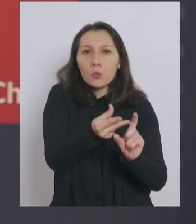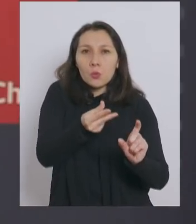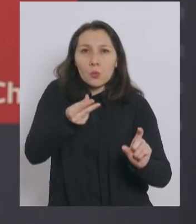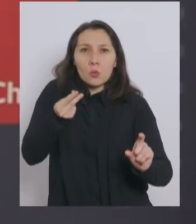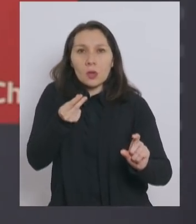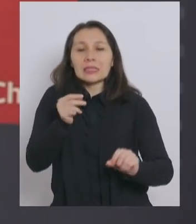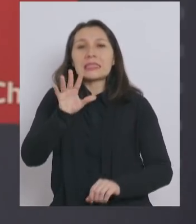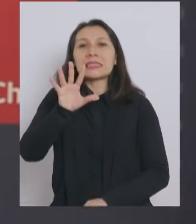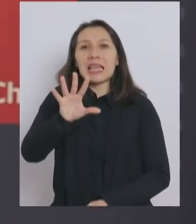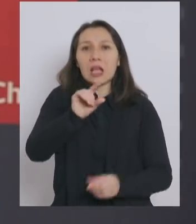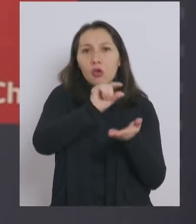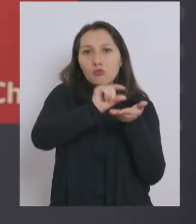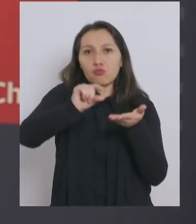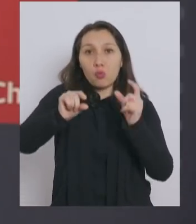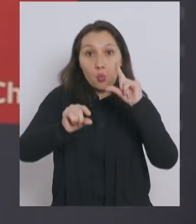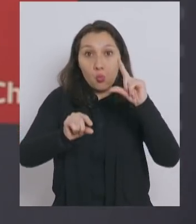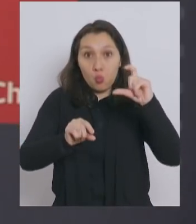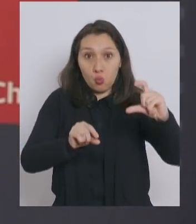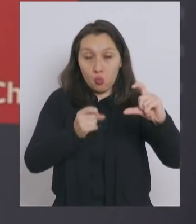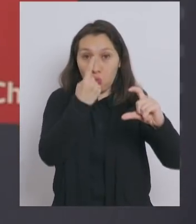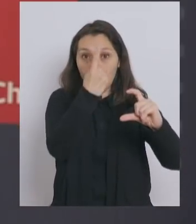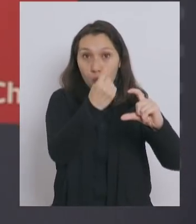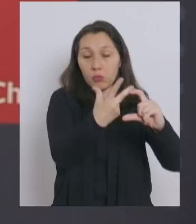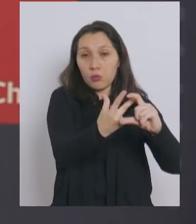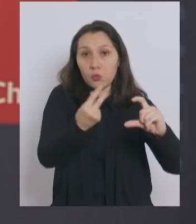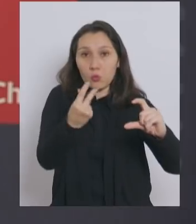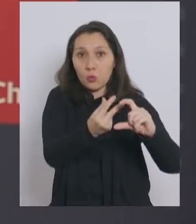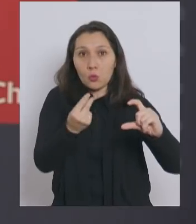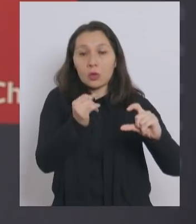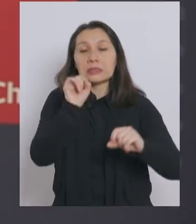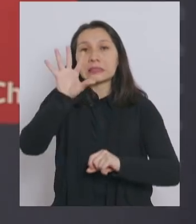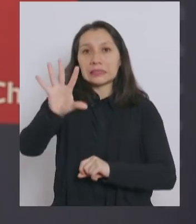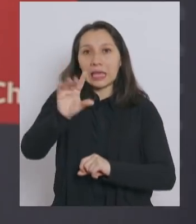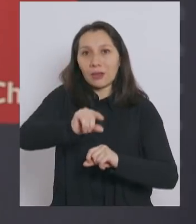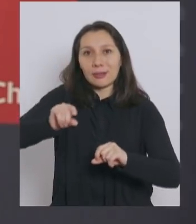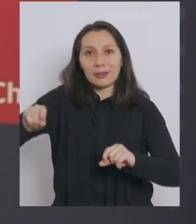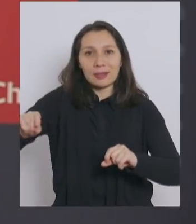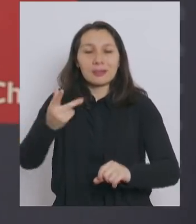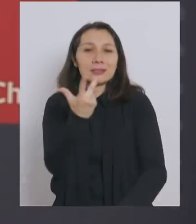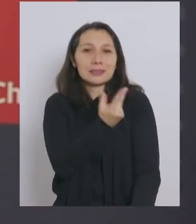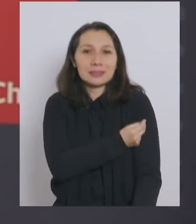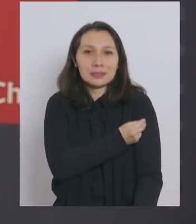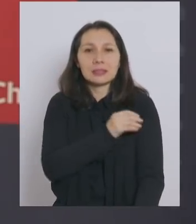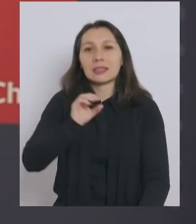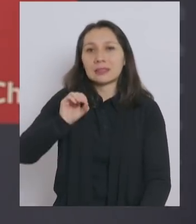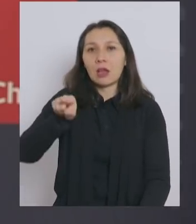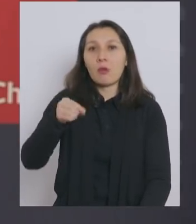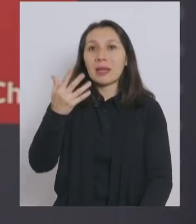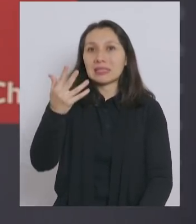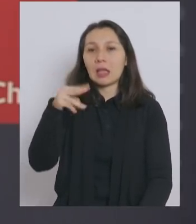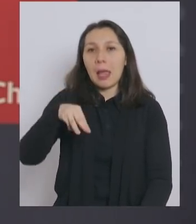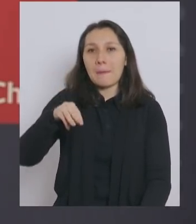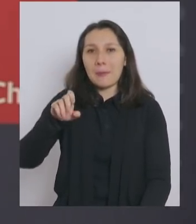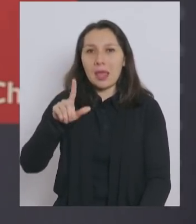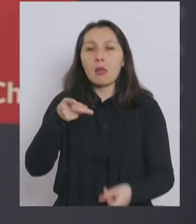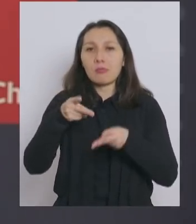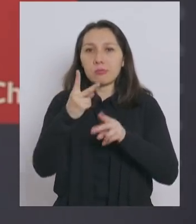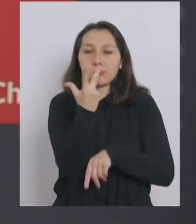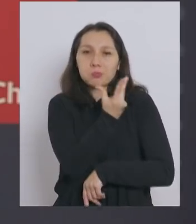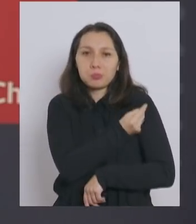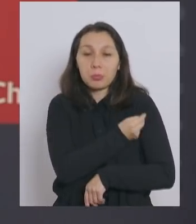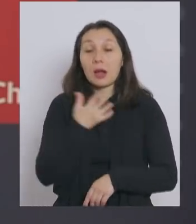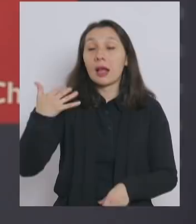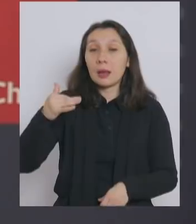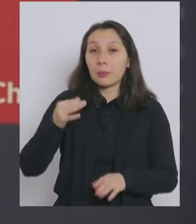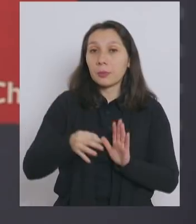vial 5 dosis. Cada dosis entonces corresponde, como le había dicho anteriormente, a 0,5 ml. Es importante destacar